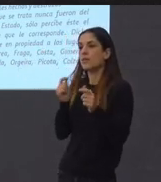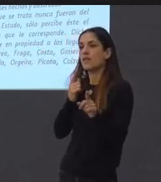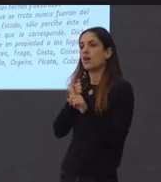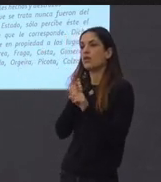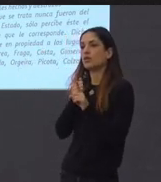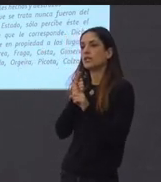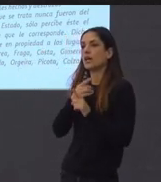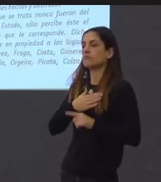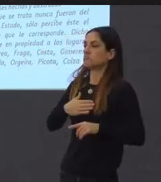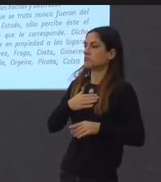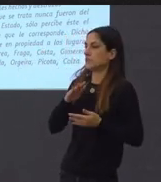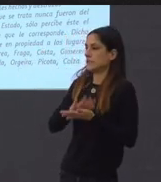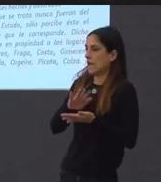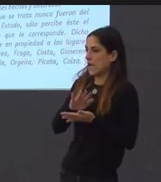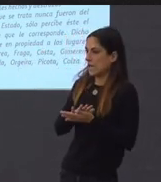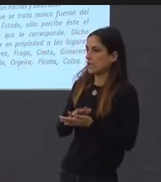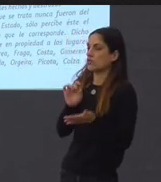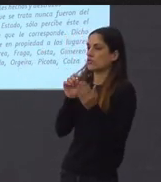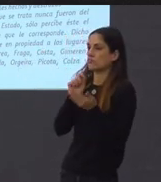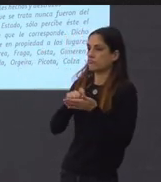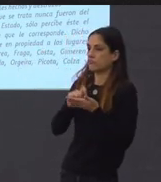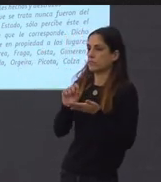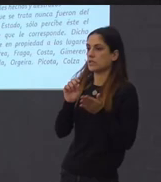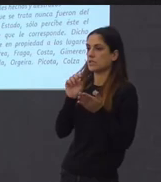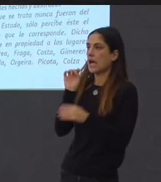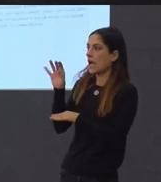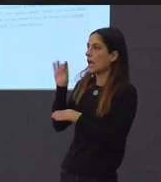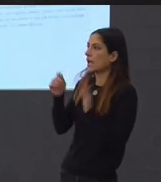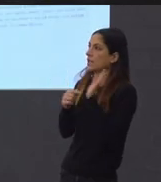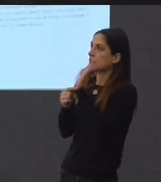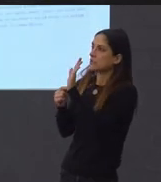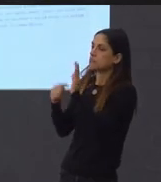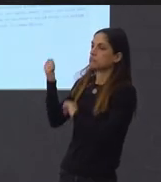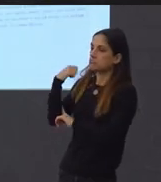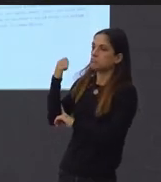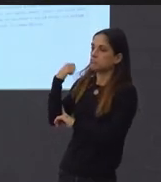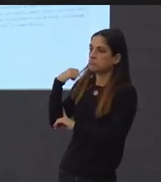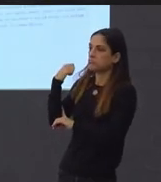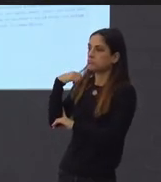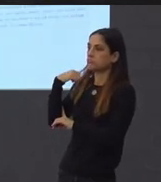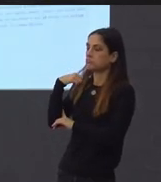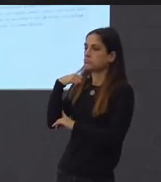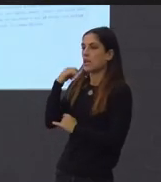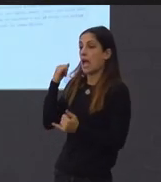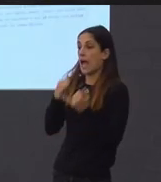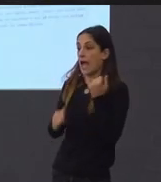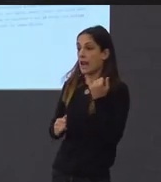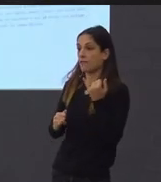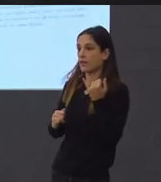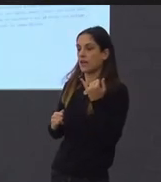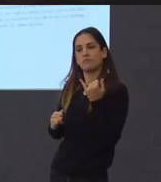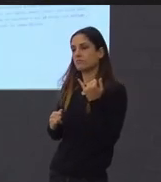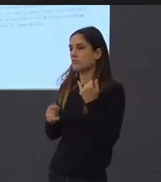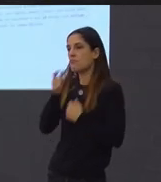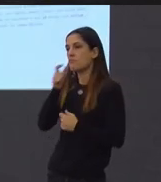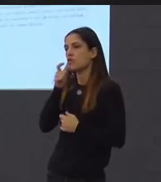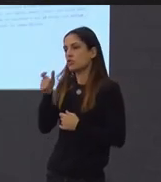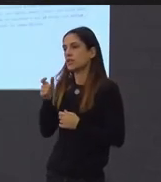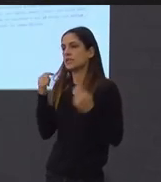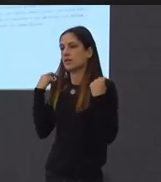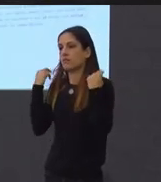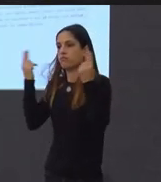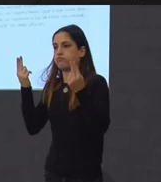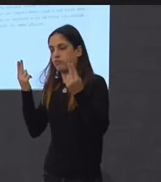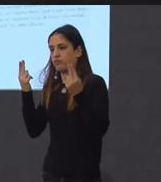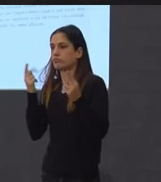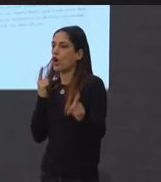foi ignorada completamente pola autoridade pertinente a unha protesta de carácter violento. Unha